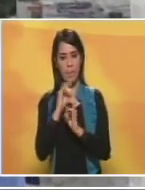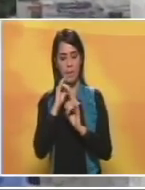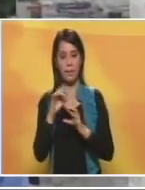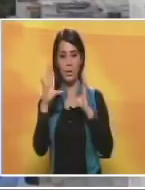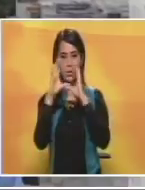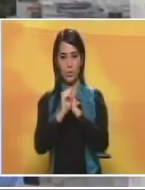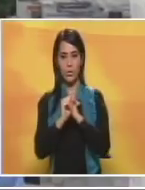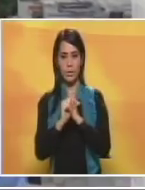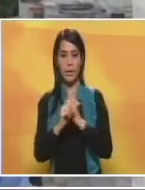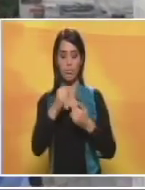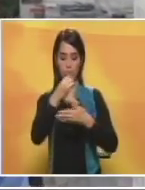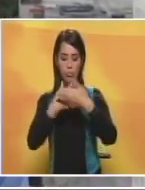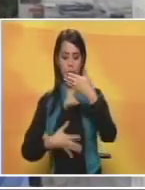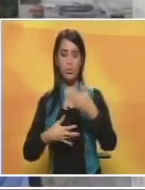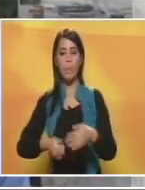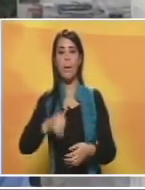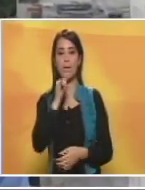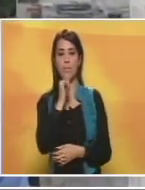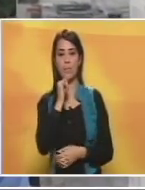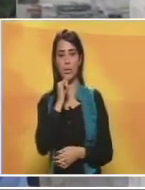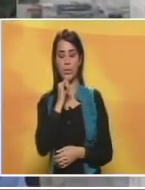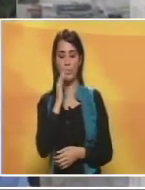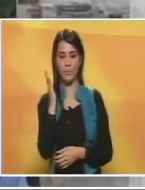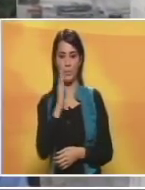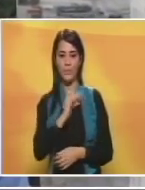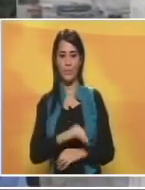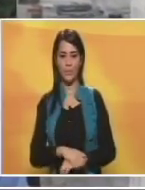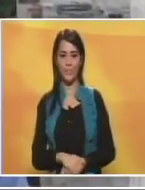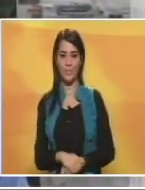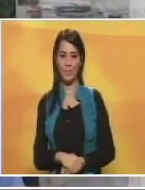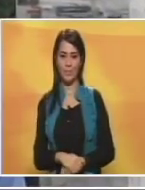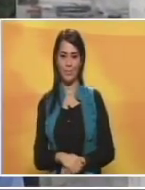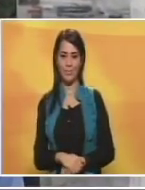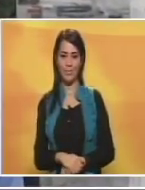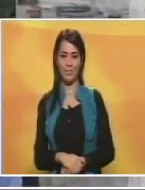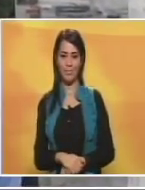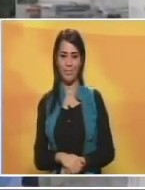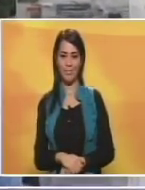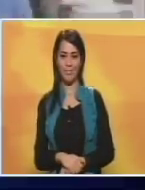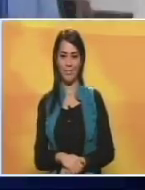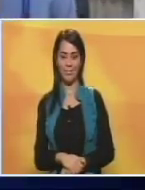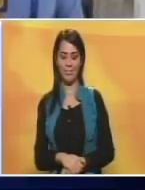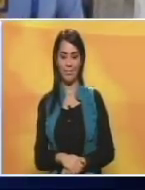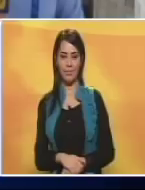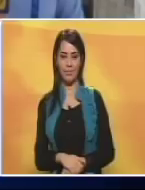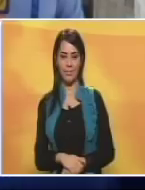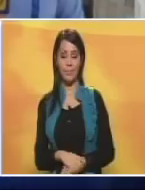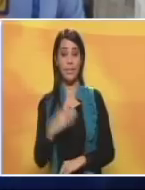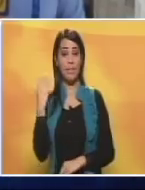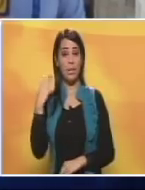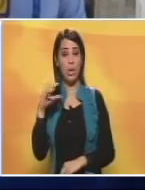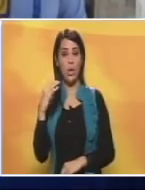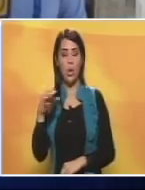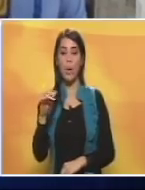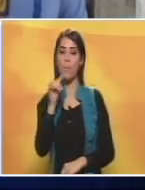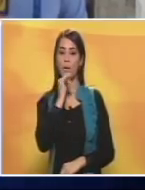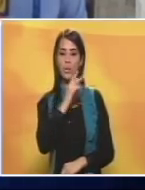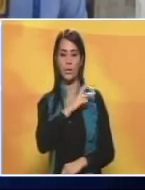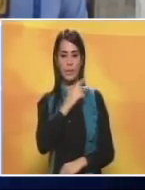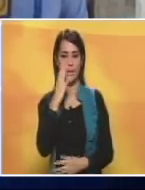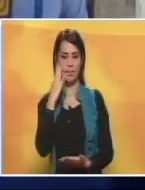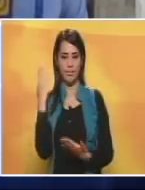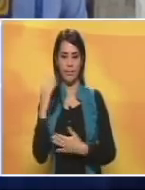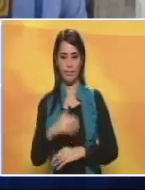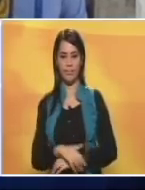noche estaremos con más detalles de la actuación de los atletas venezolanos en Barranquilla 2018. Desde la Puerta de Oro de Colombia, Gregorio